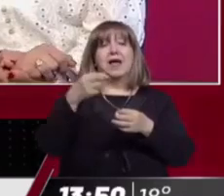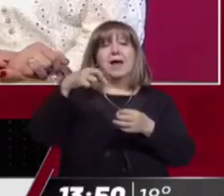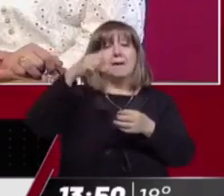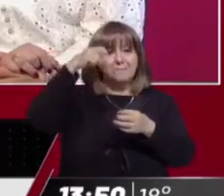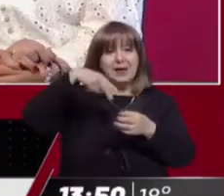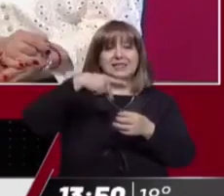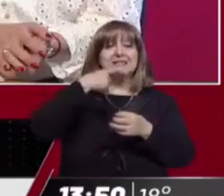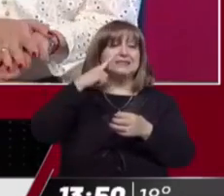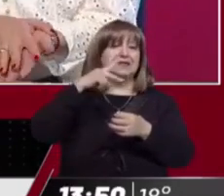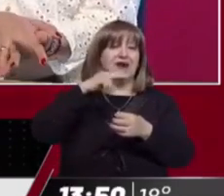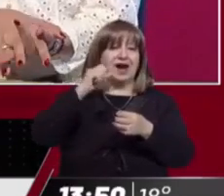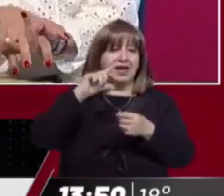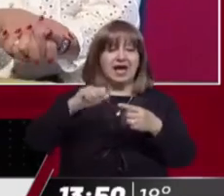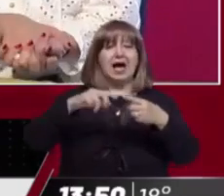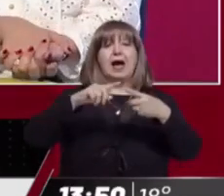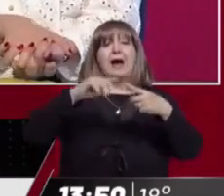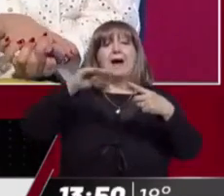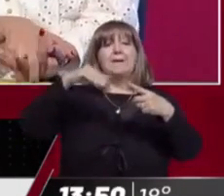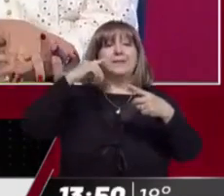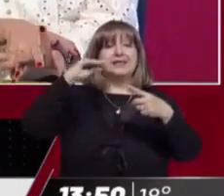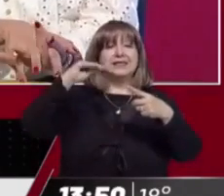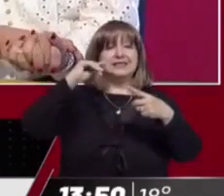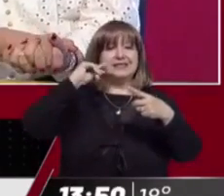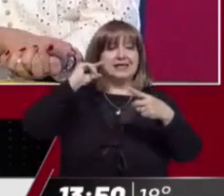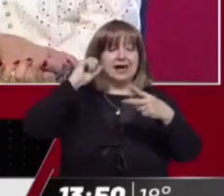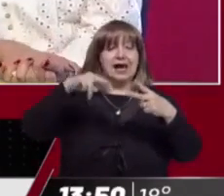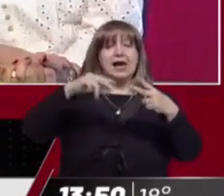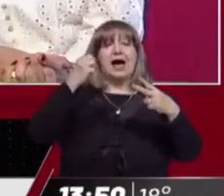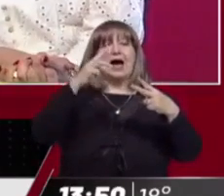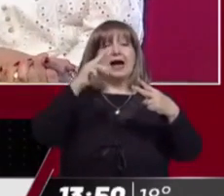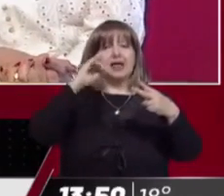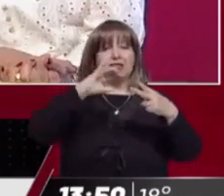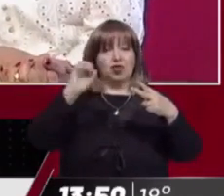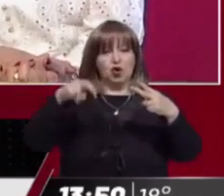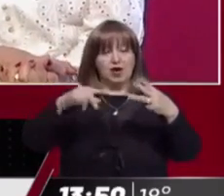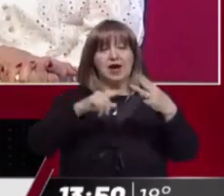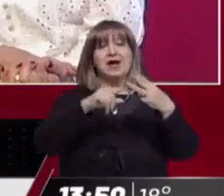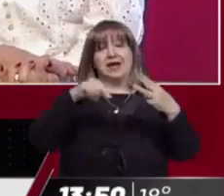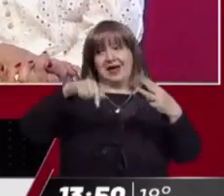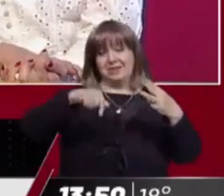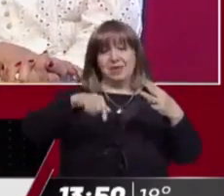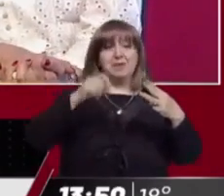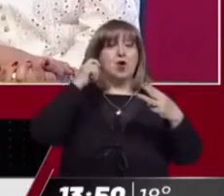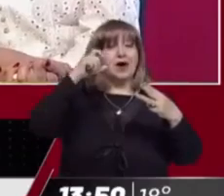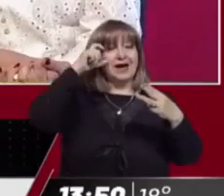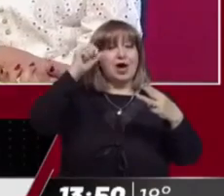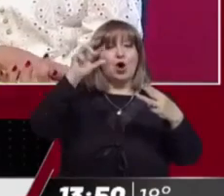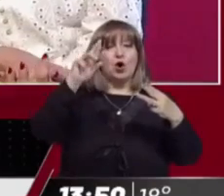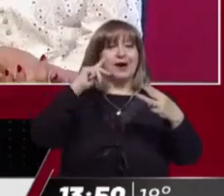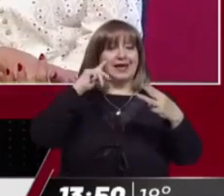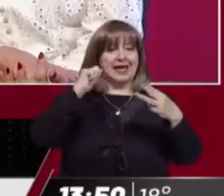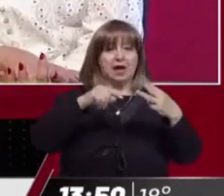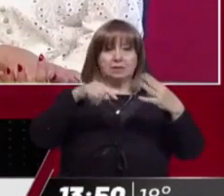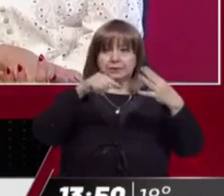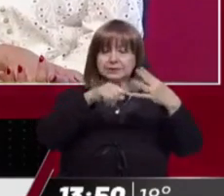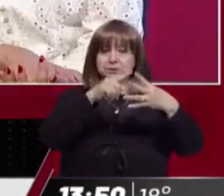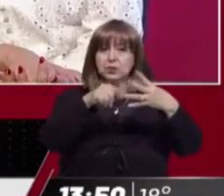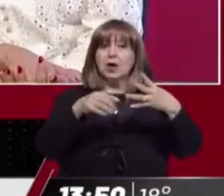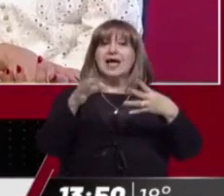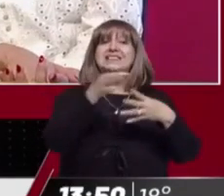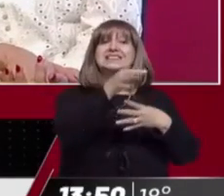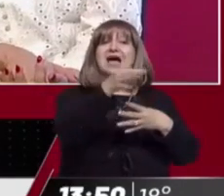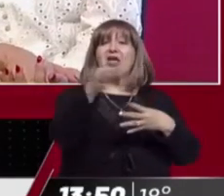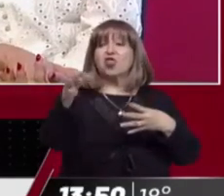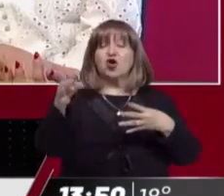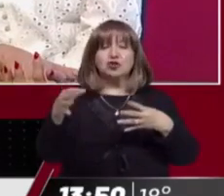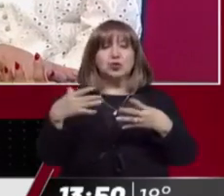Pensilvania, Michigan, Wisconsin, pero también Arizona, este estado de Georgia, desde donde estoy hablando, son estados donde